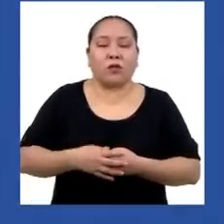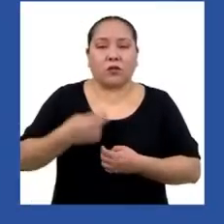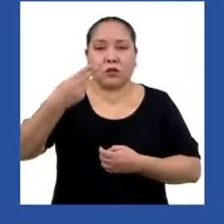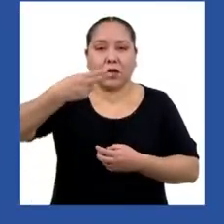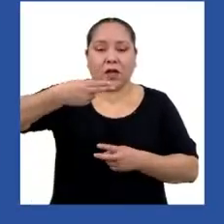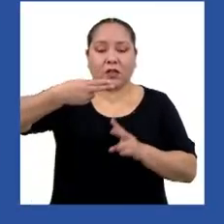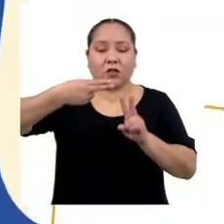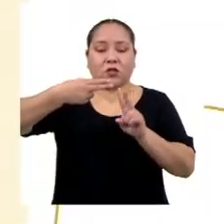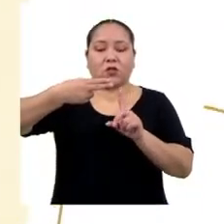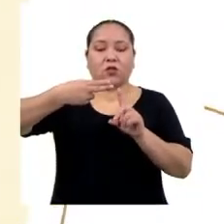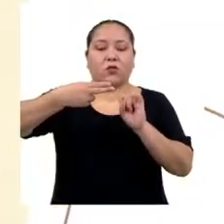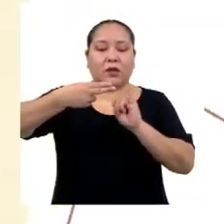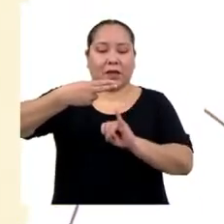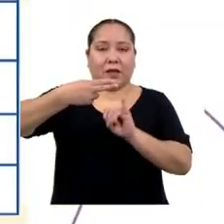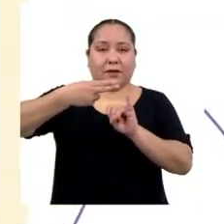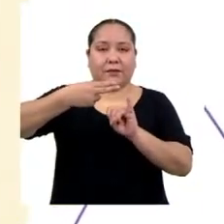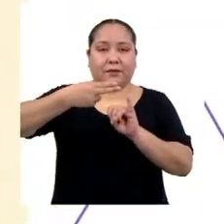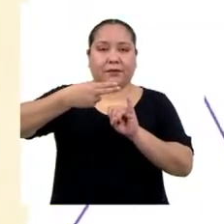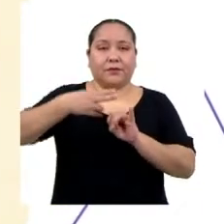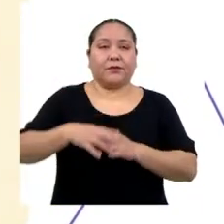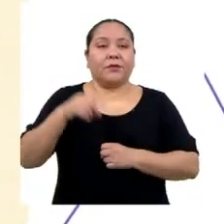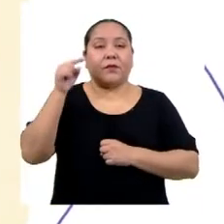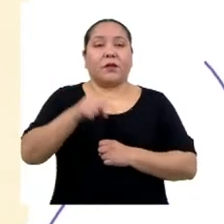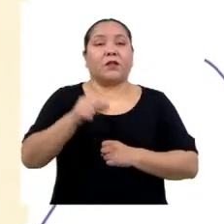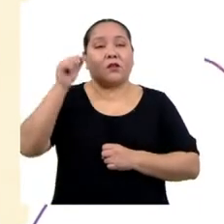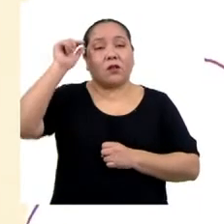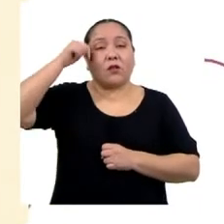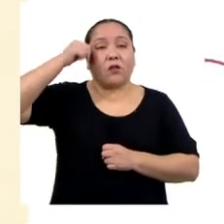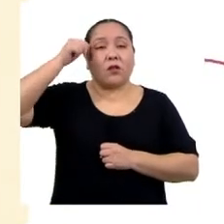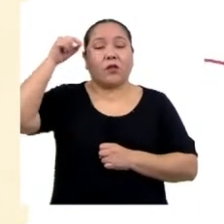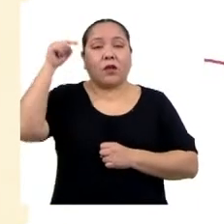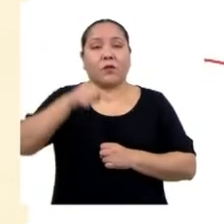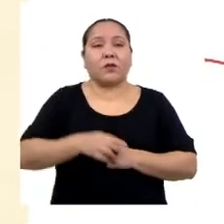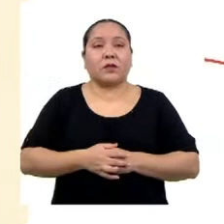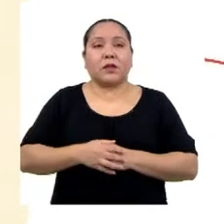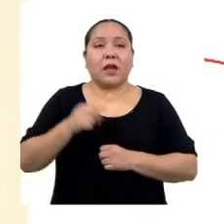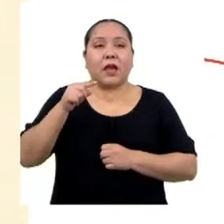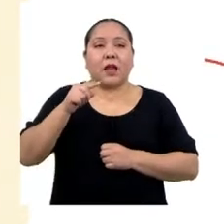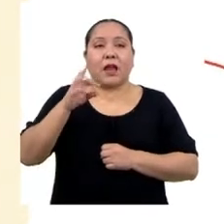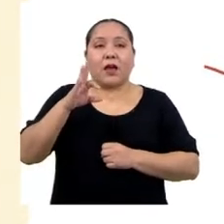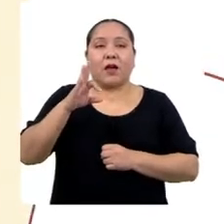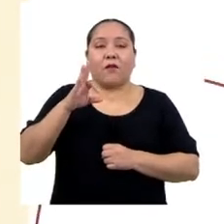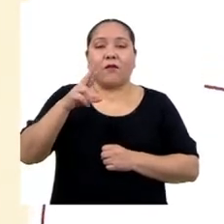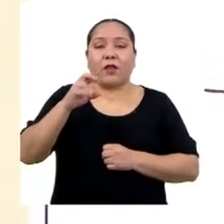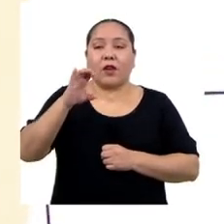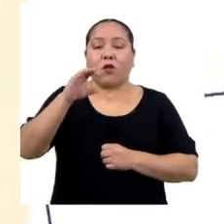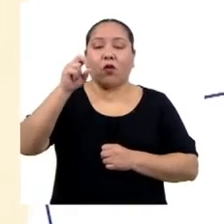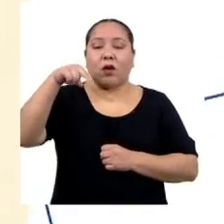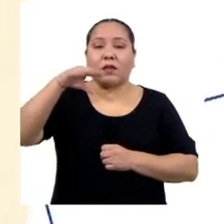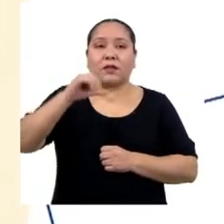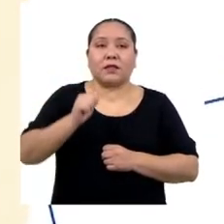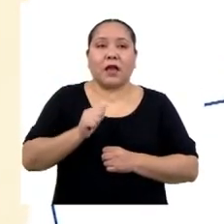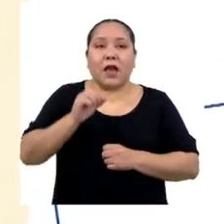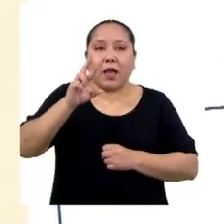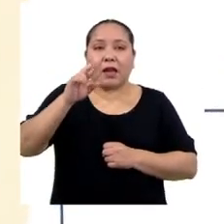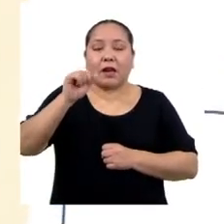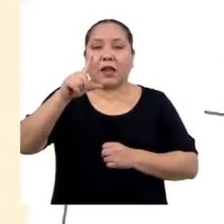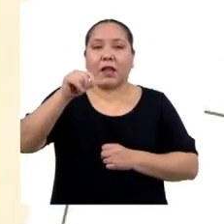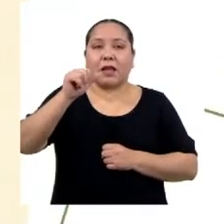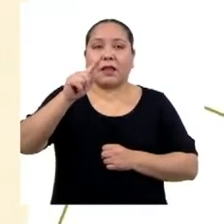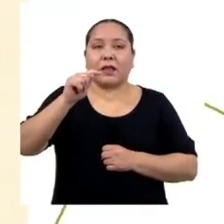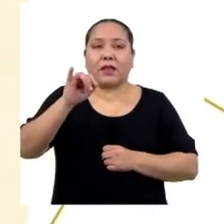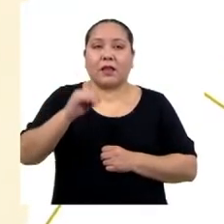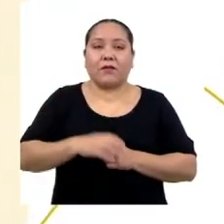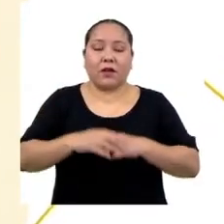i. Para ello recordemos que la frecuencia relativa es la medida estadística que se calcula dividiendo